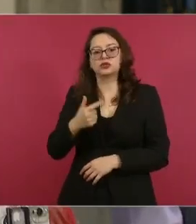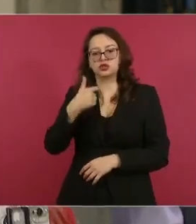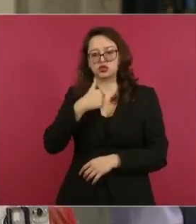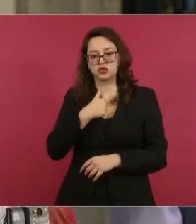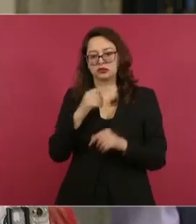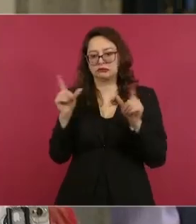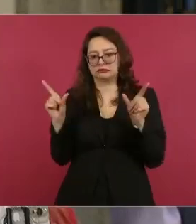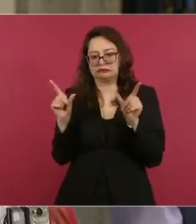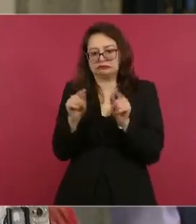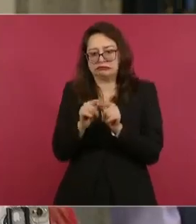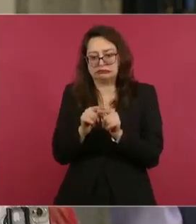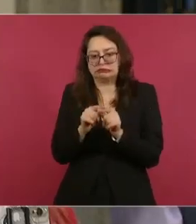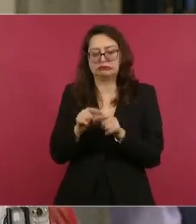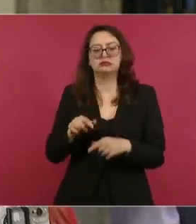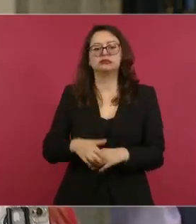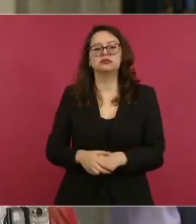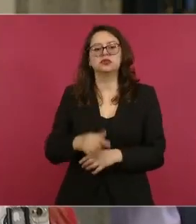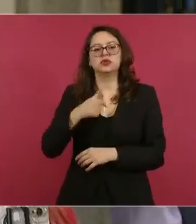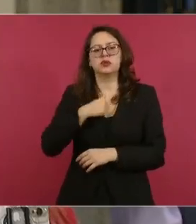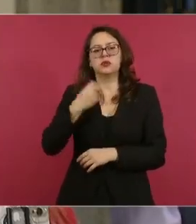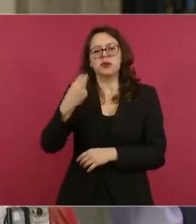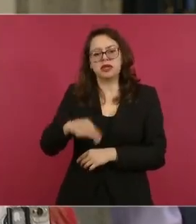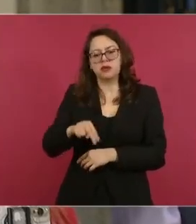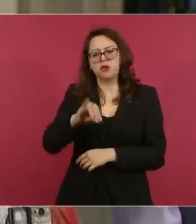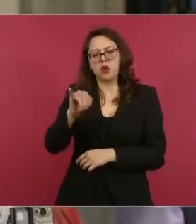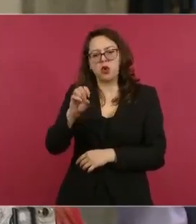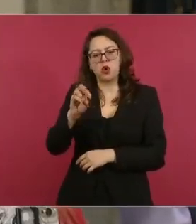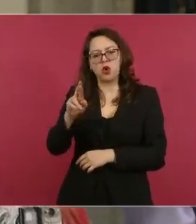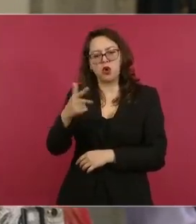Díaz de Lánzate, Canal 73 de CNR de Ensenada.